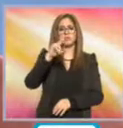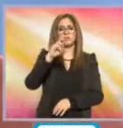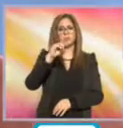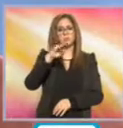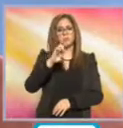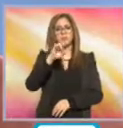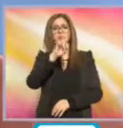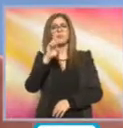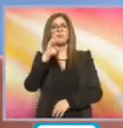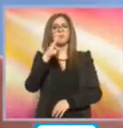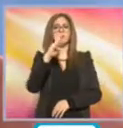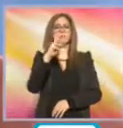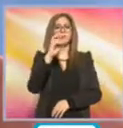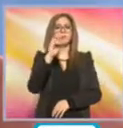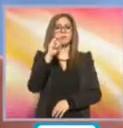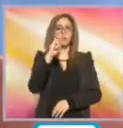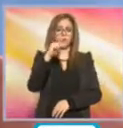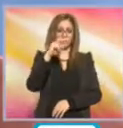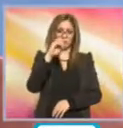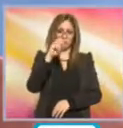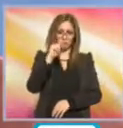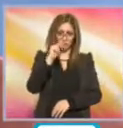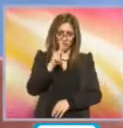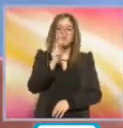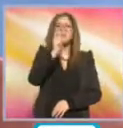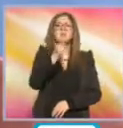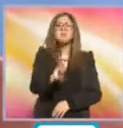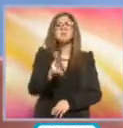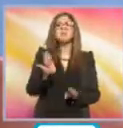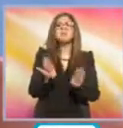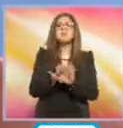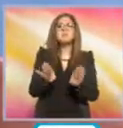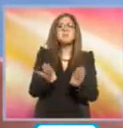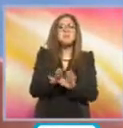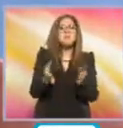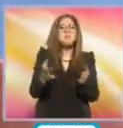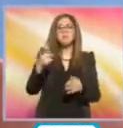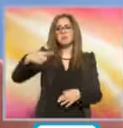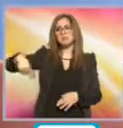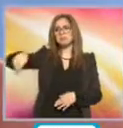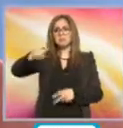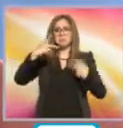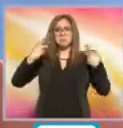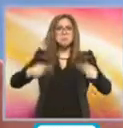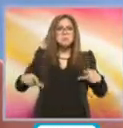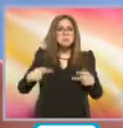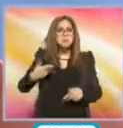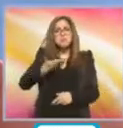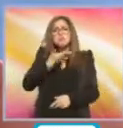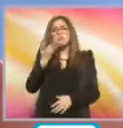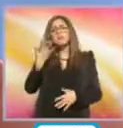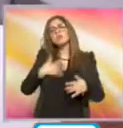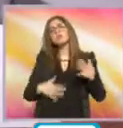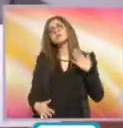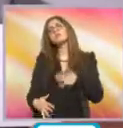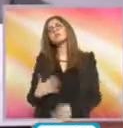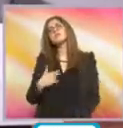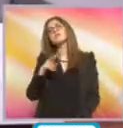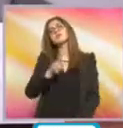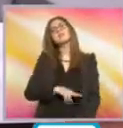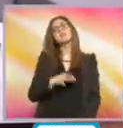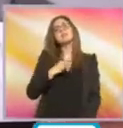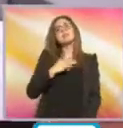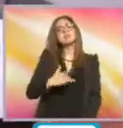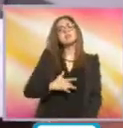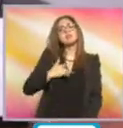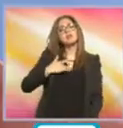tenga este síndrome? ¿Cómo pueden identificarlos? Porque puede ser, todos nos cansamos en algún momento, todos en algún momento decimos, bueno, me siento un poco agotado, pero el